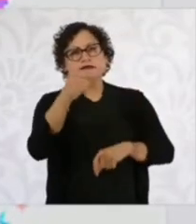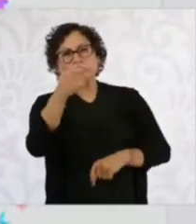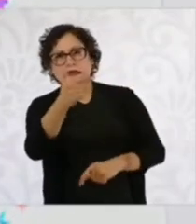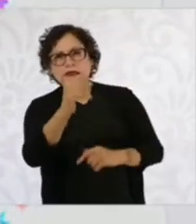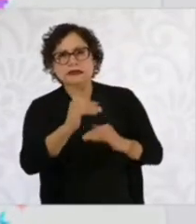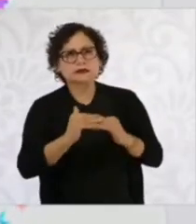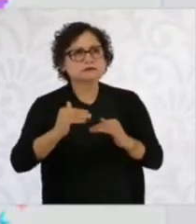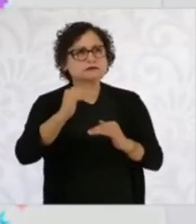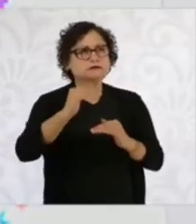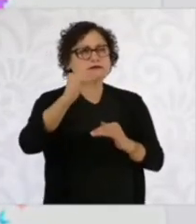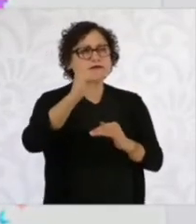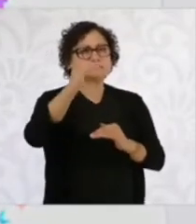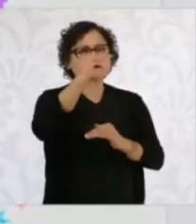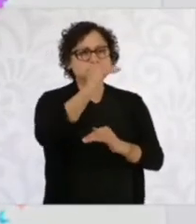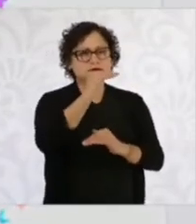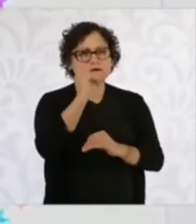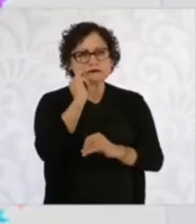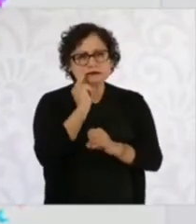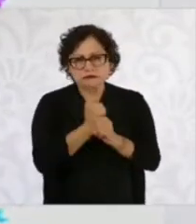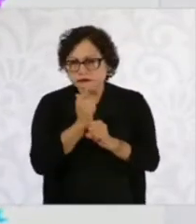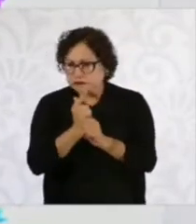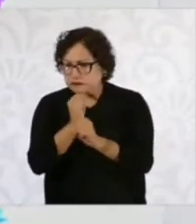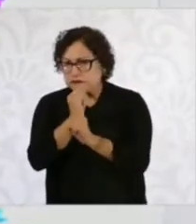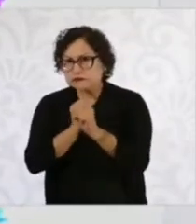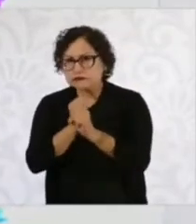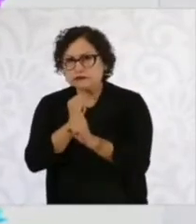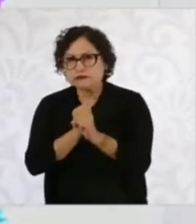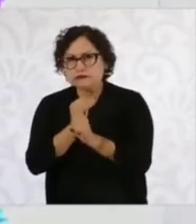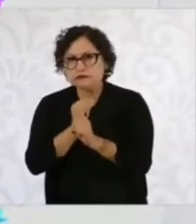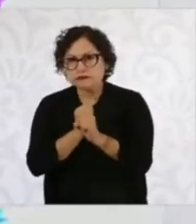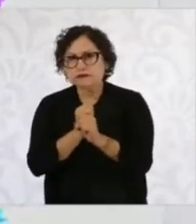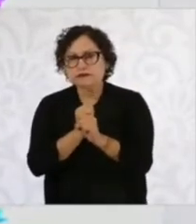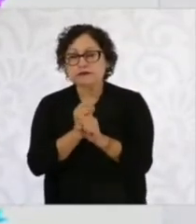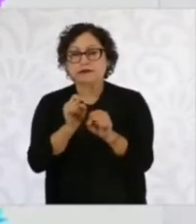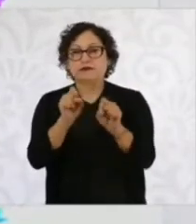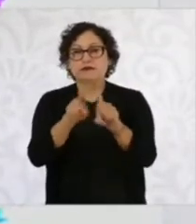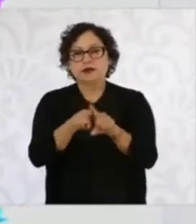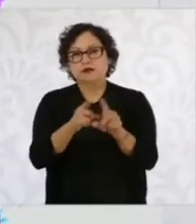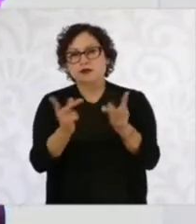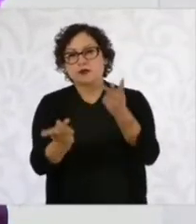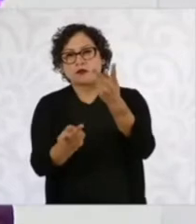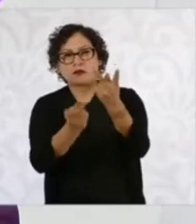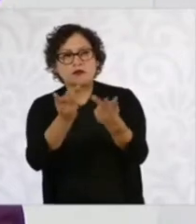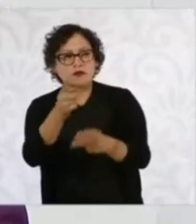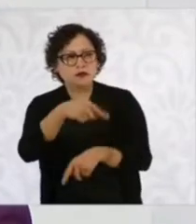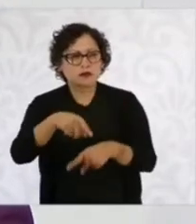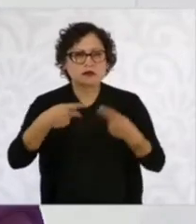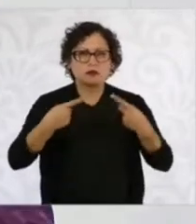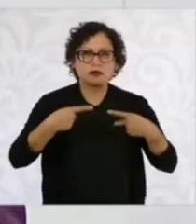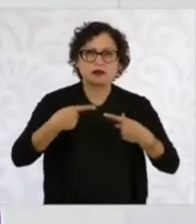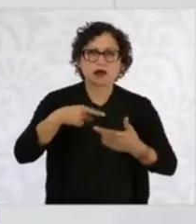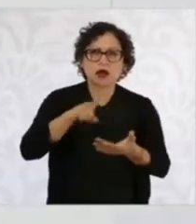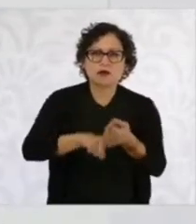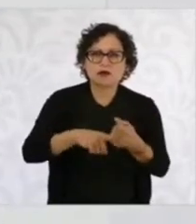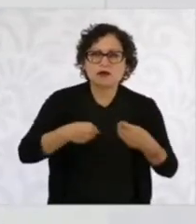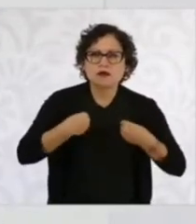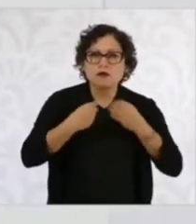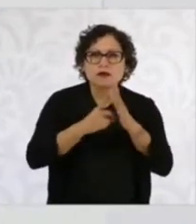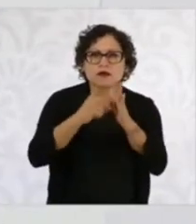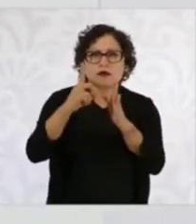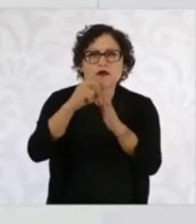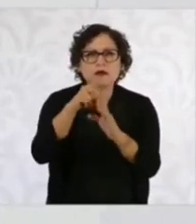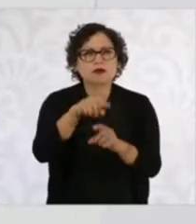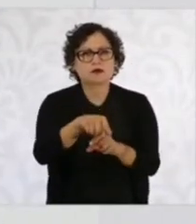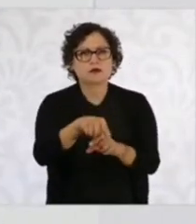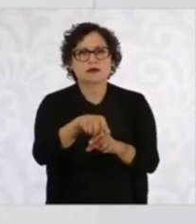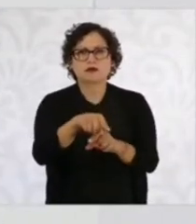Cuando empieza a salir esto, los habitantes de estos edificios comienzan a denunciar en la Fiscalía y en la